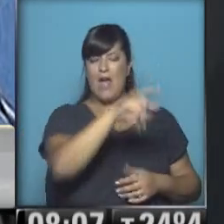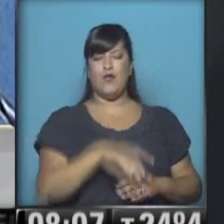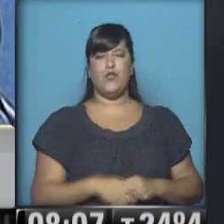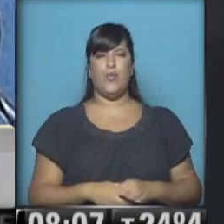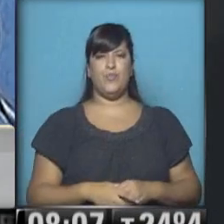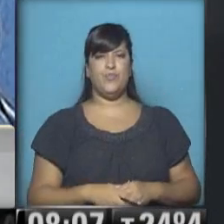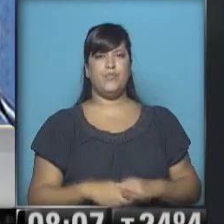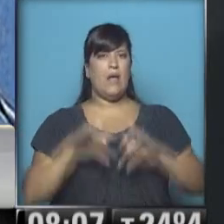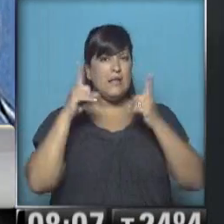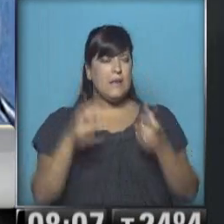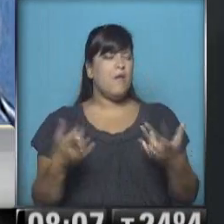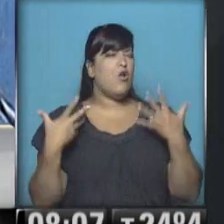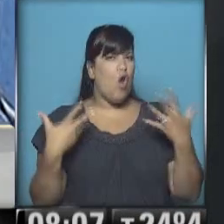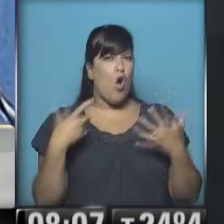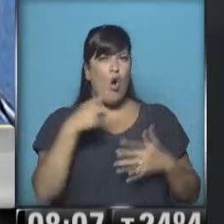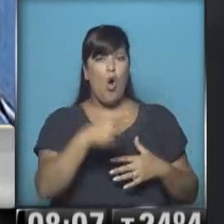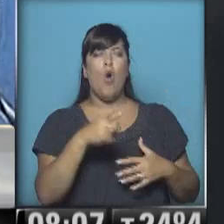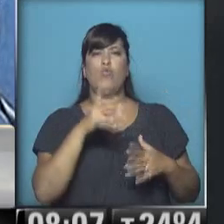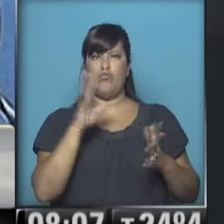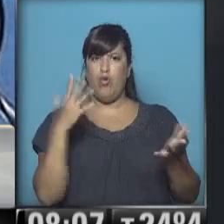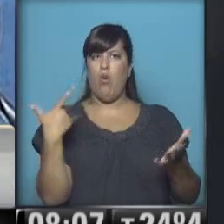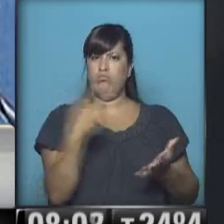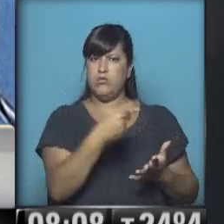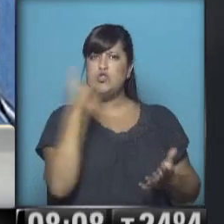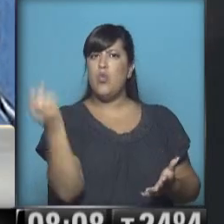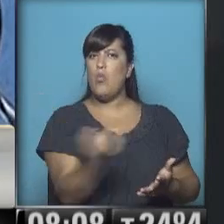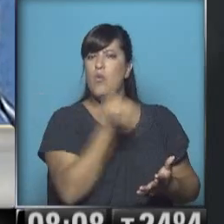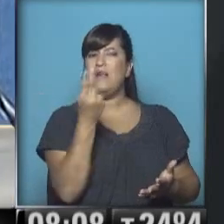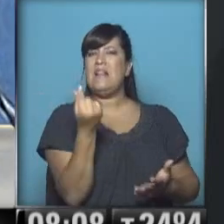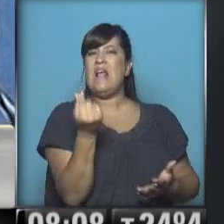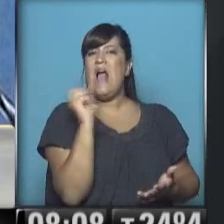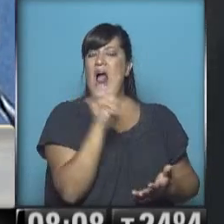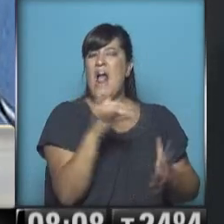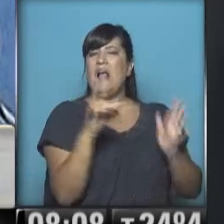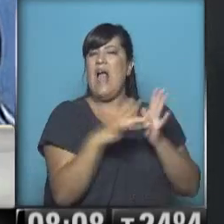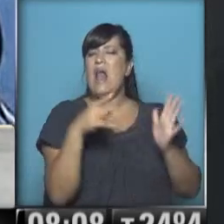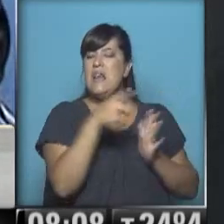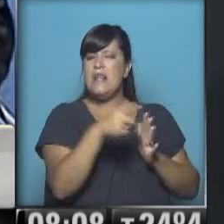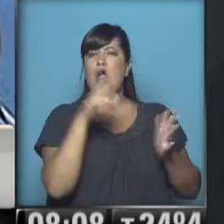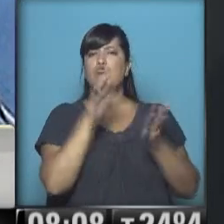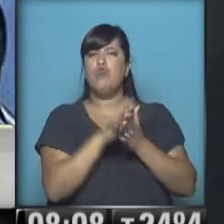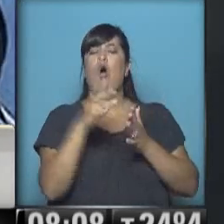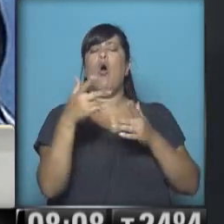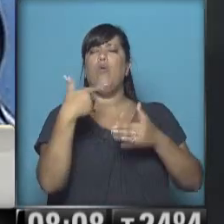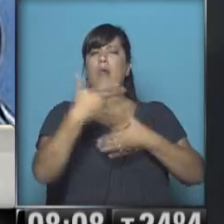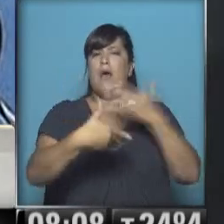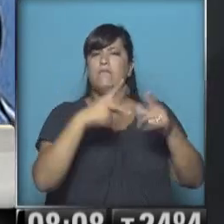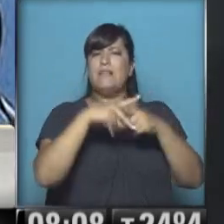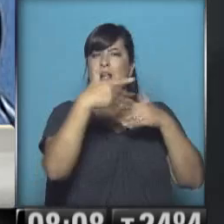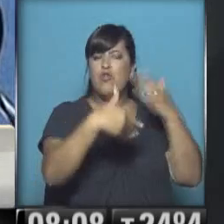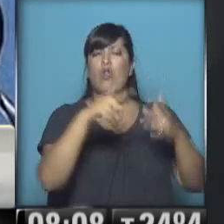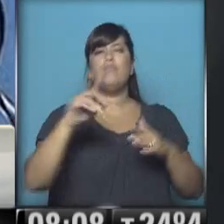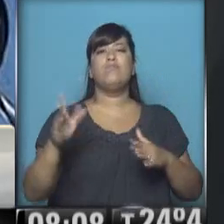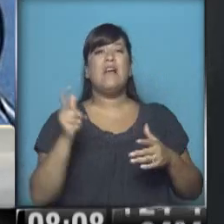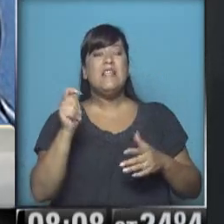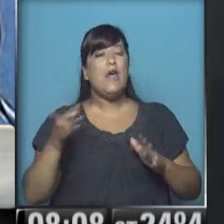y obviamente es un salto de calidad desde el punto de vista tecnológico y de gestión, promovida por Patricio